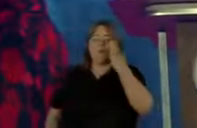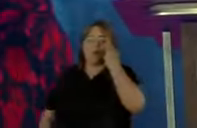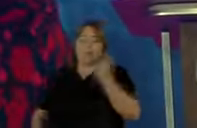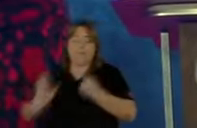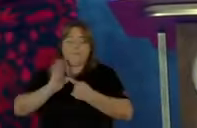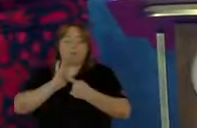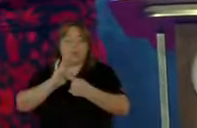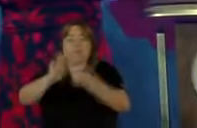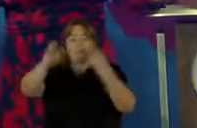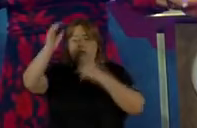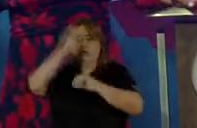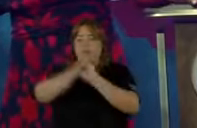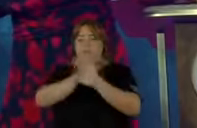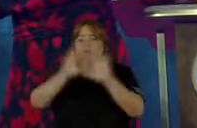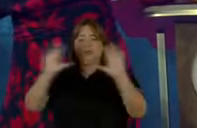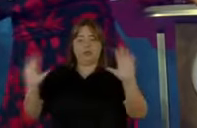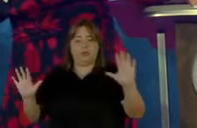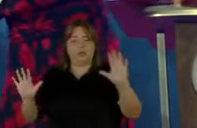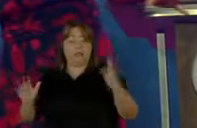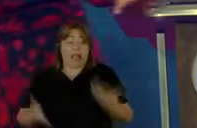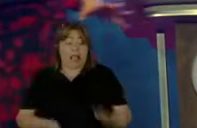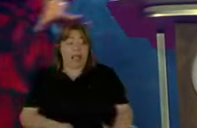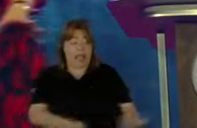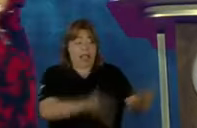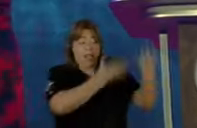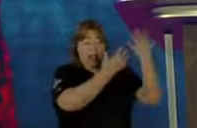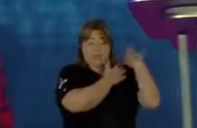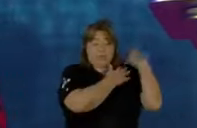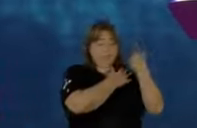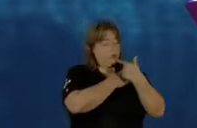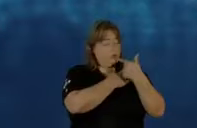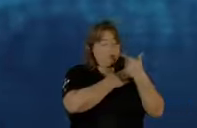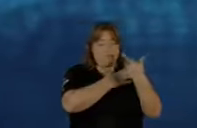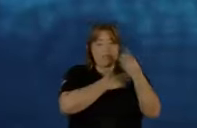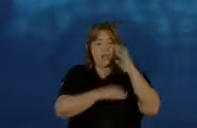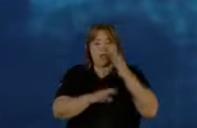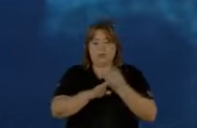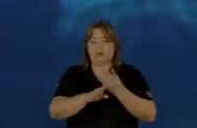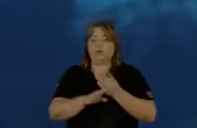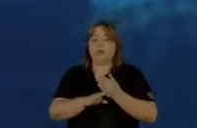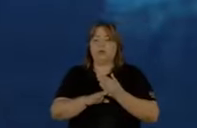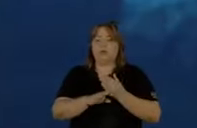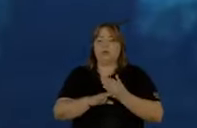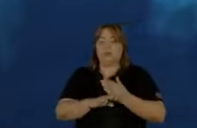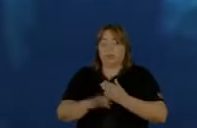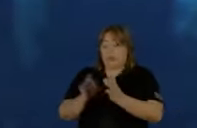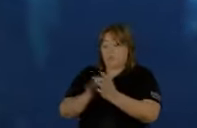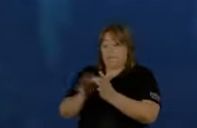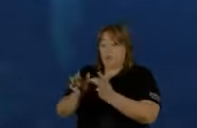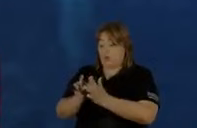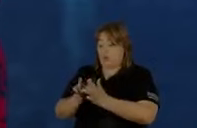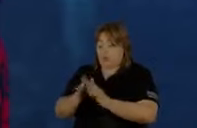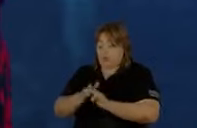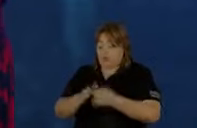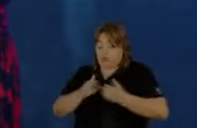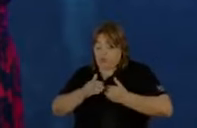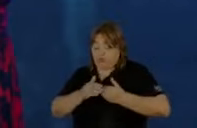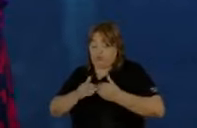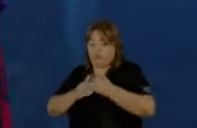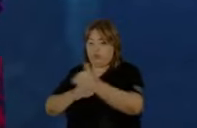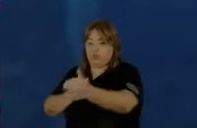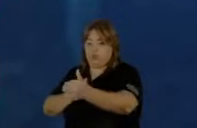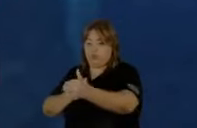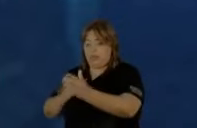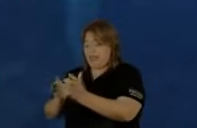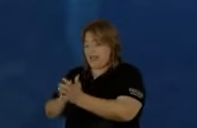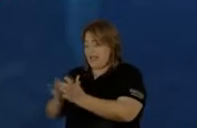que antes no se llamaban hijos. A partir de ese momento se trata a